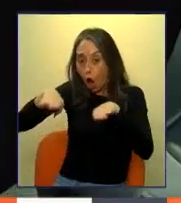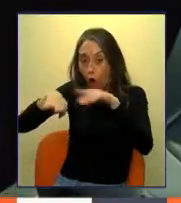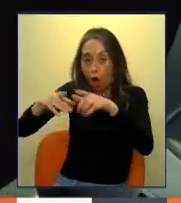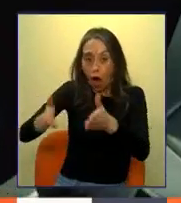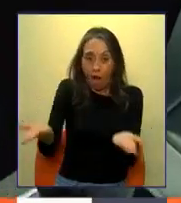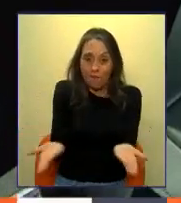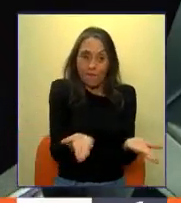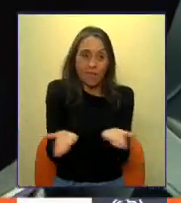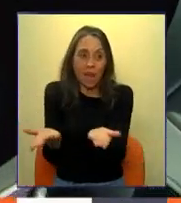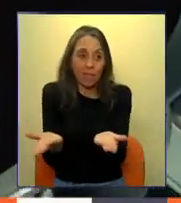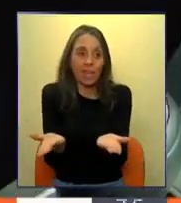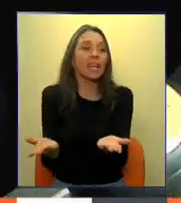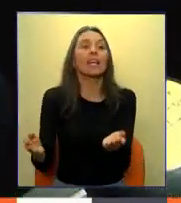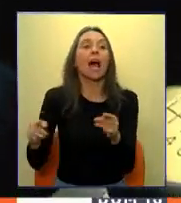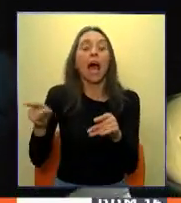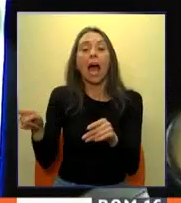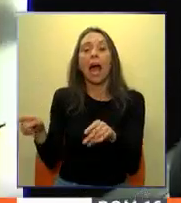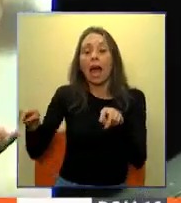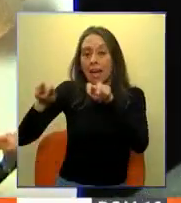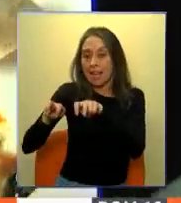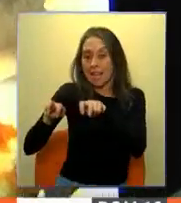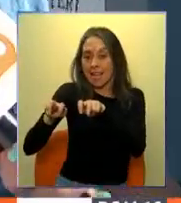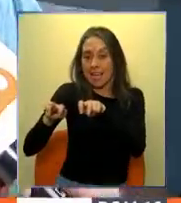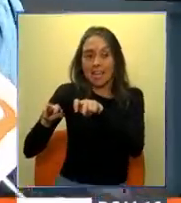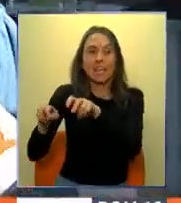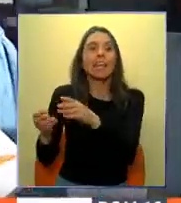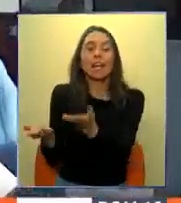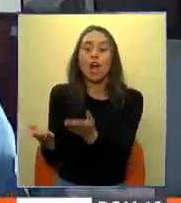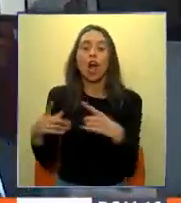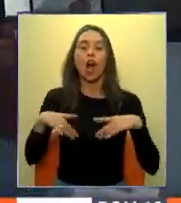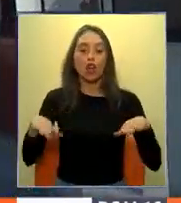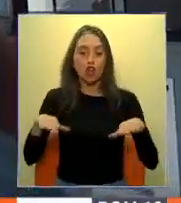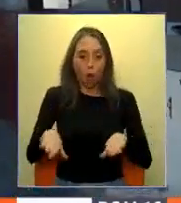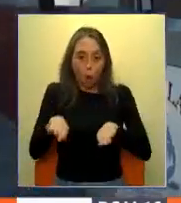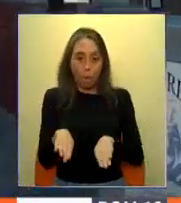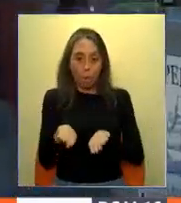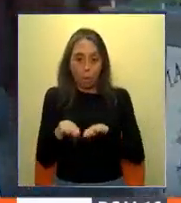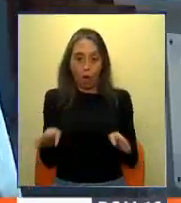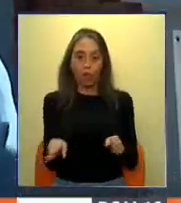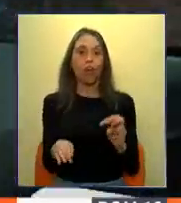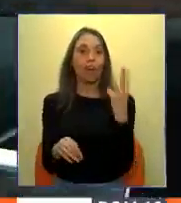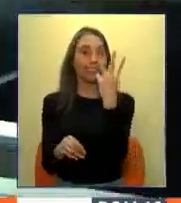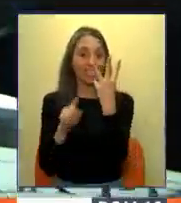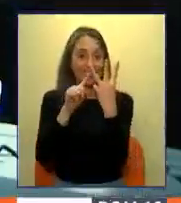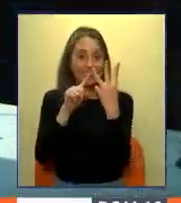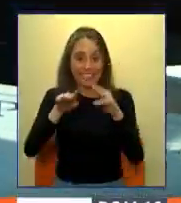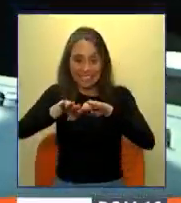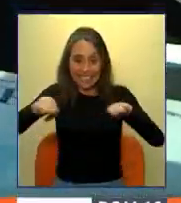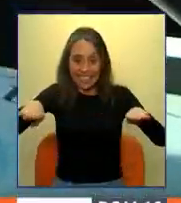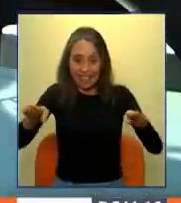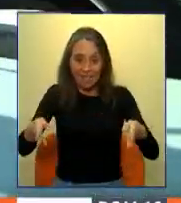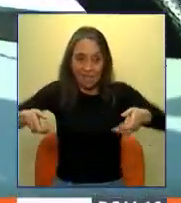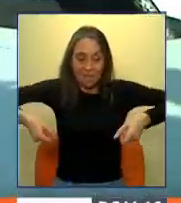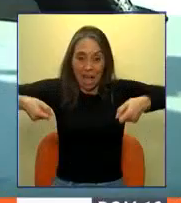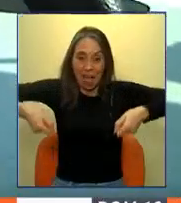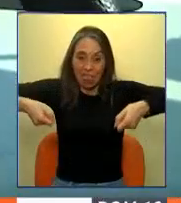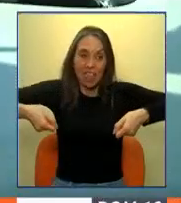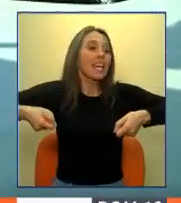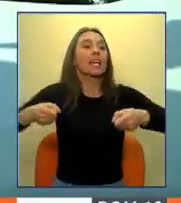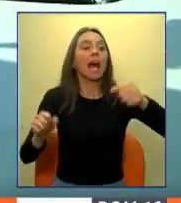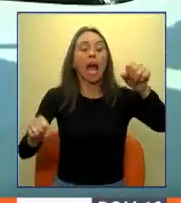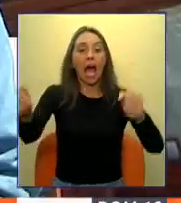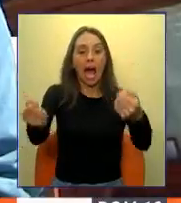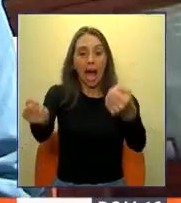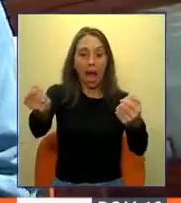el acompañante para que pueda servirse cómodamente. Y tengo una tercera bandeja que va sobre el volante para